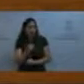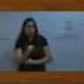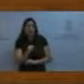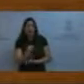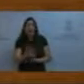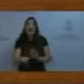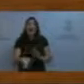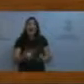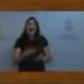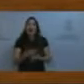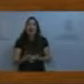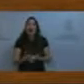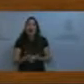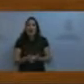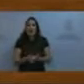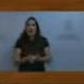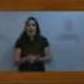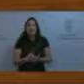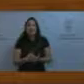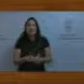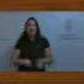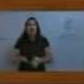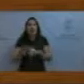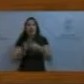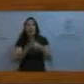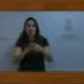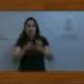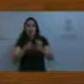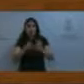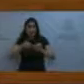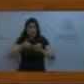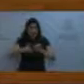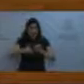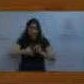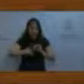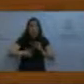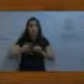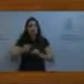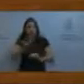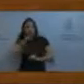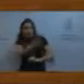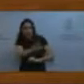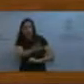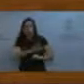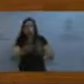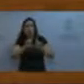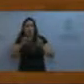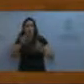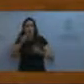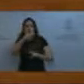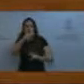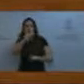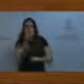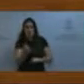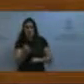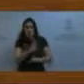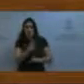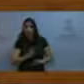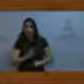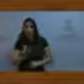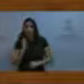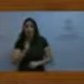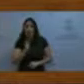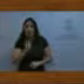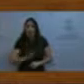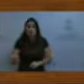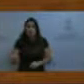propia Unión Temporal de Empresas, mucho más adelante, demanda a SOGEPSA. Bueno, esta UTE gana todos los pleitos y eso ha